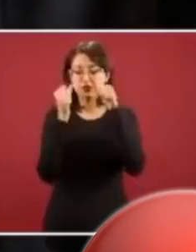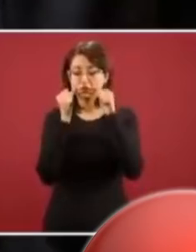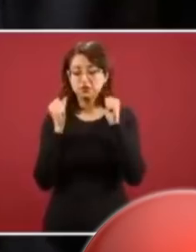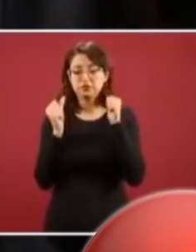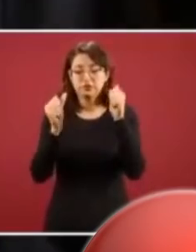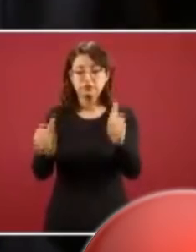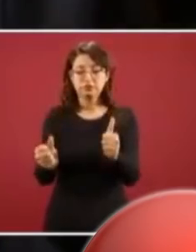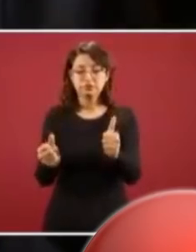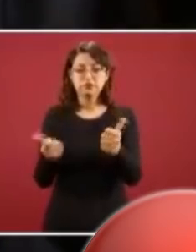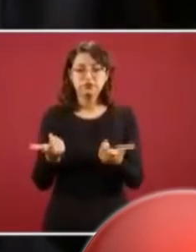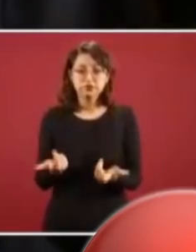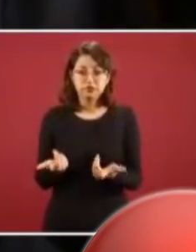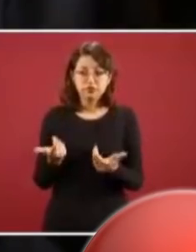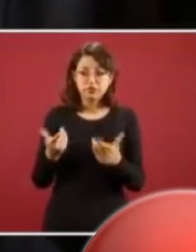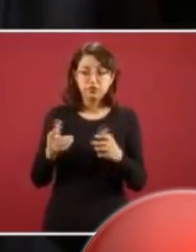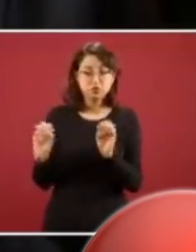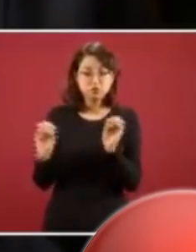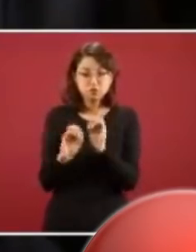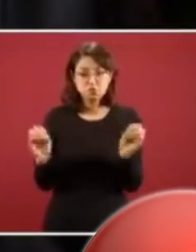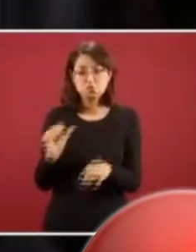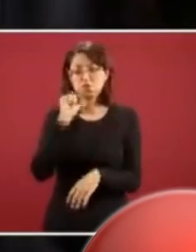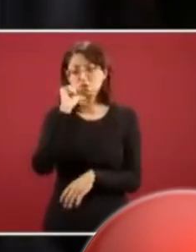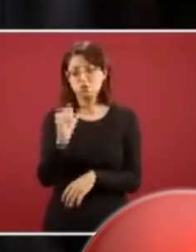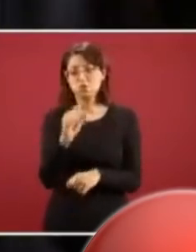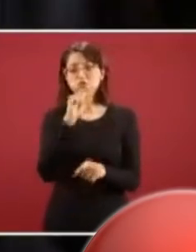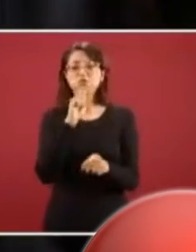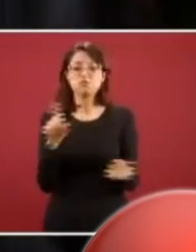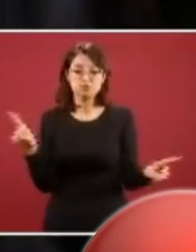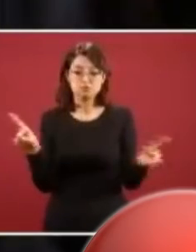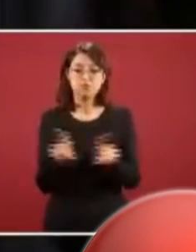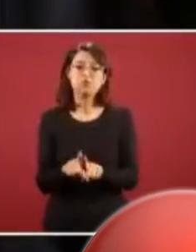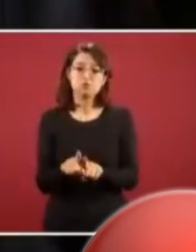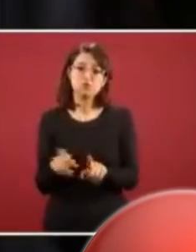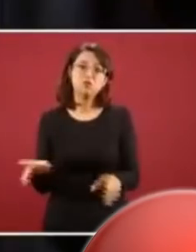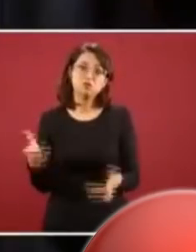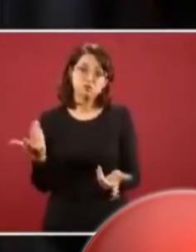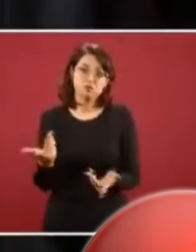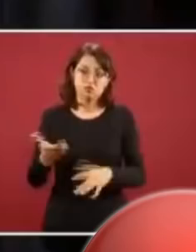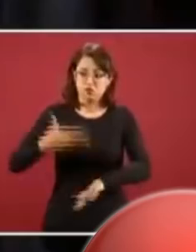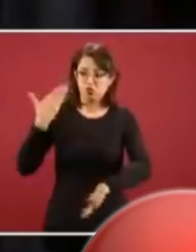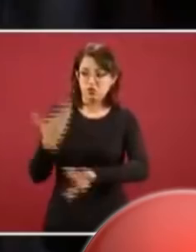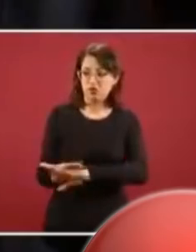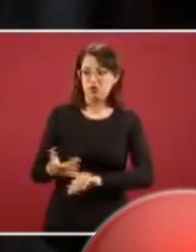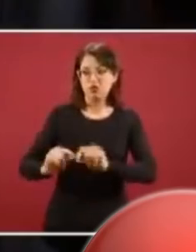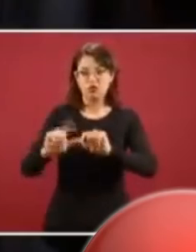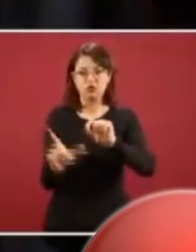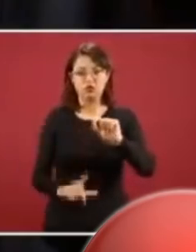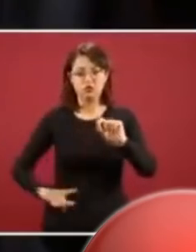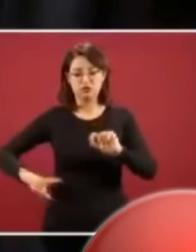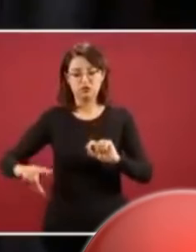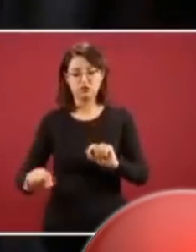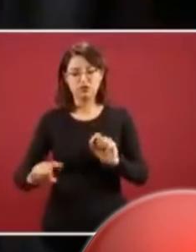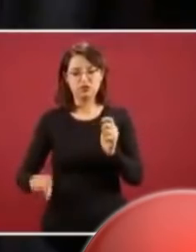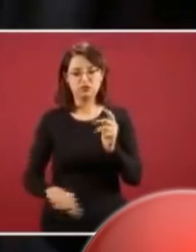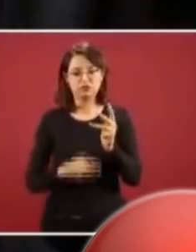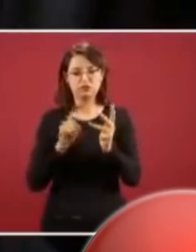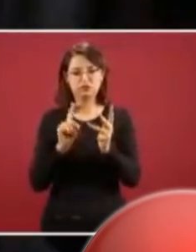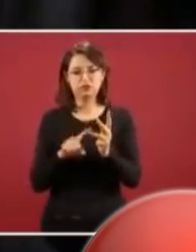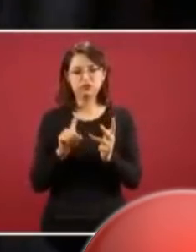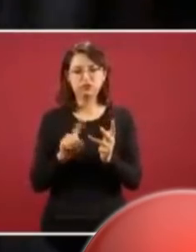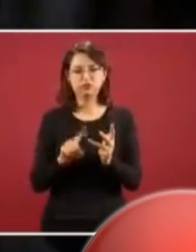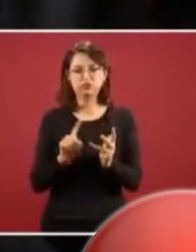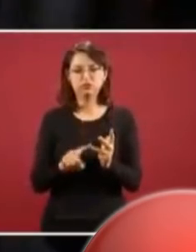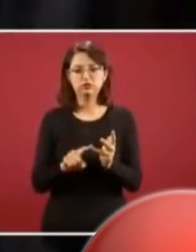situación de esta dependencia y que también representan perjuicio financiero y fiscal para la federación. Y el tercer